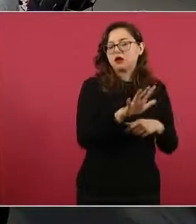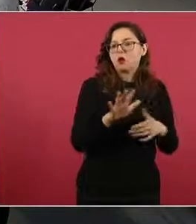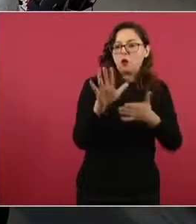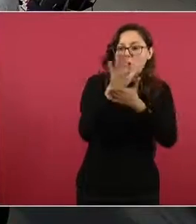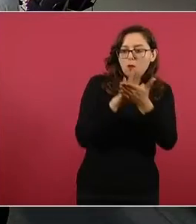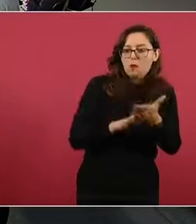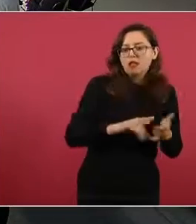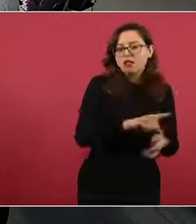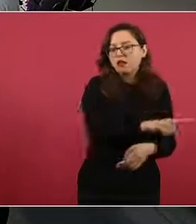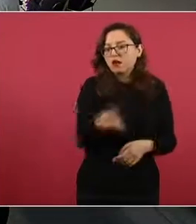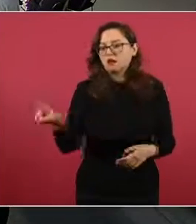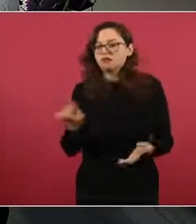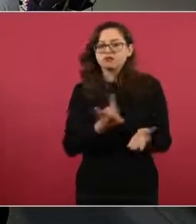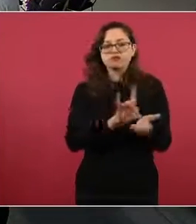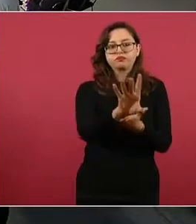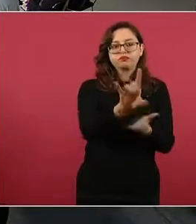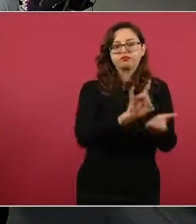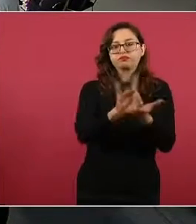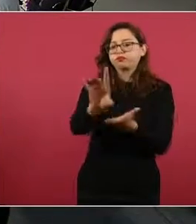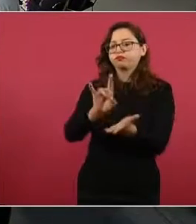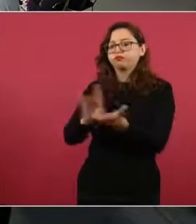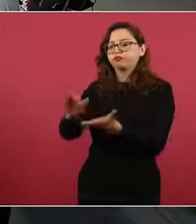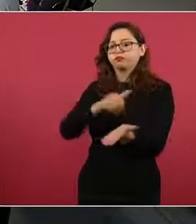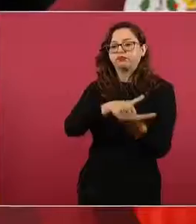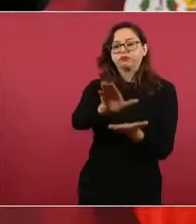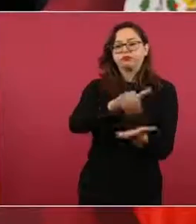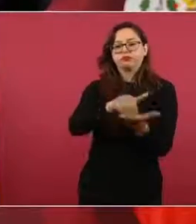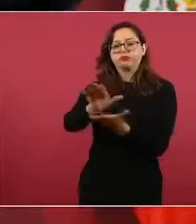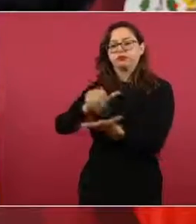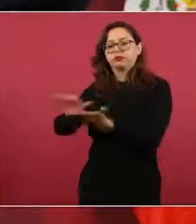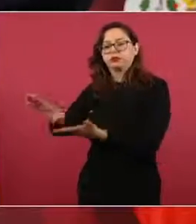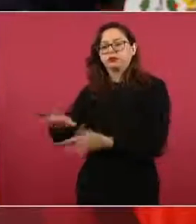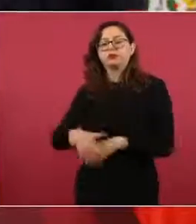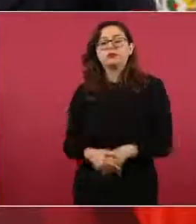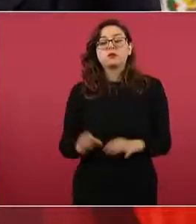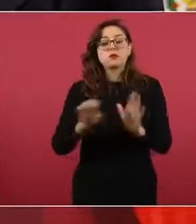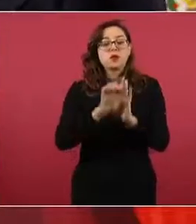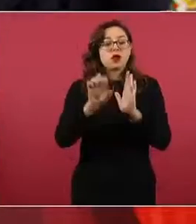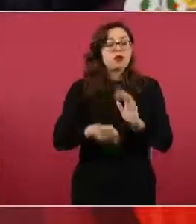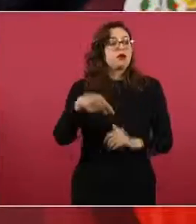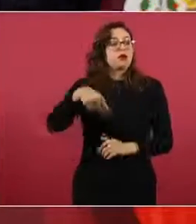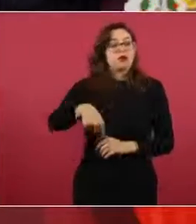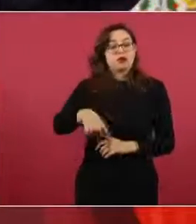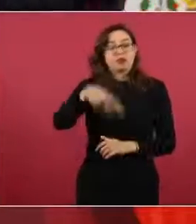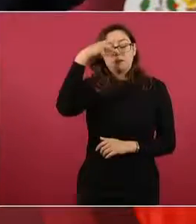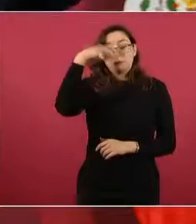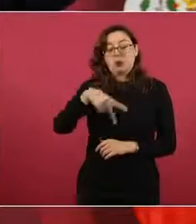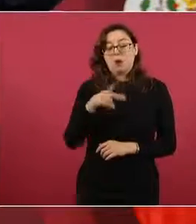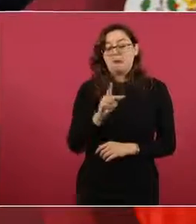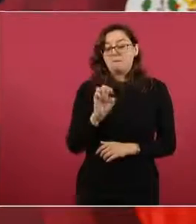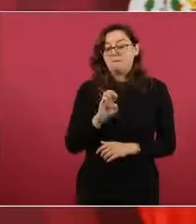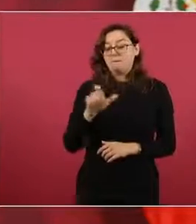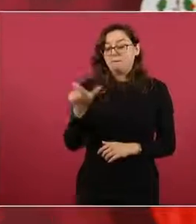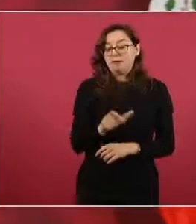que creció y creció el número de trabajadores de confianza que cobraban